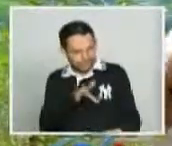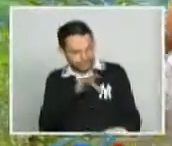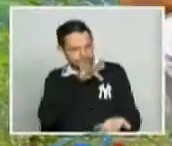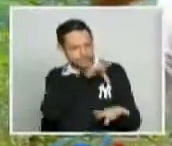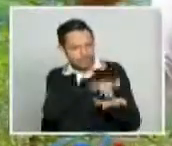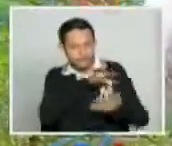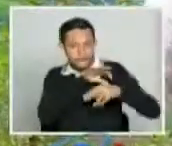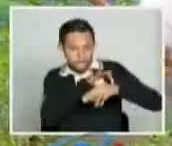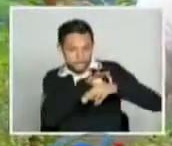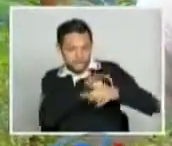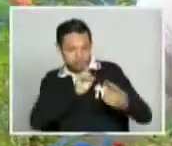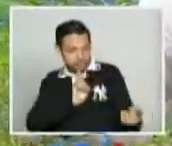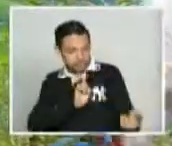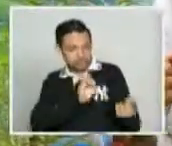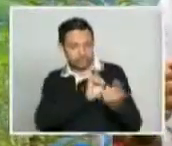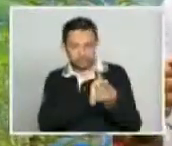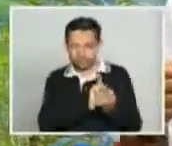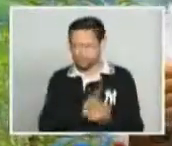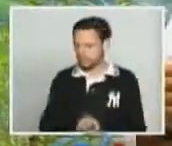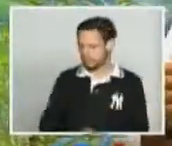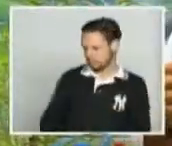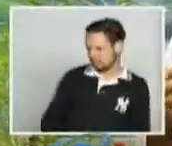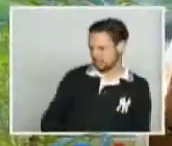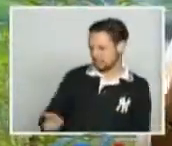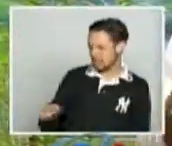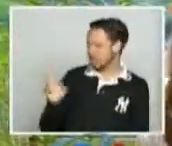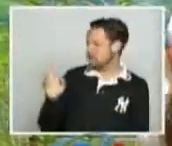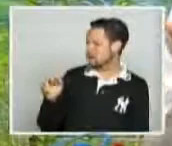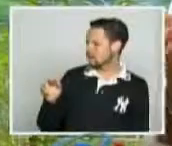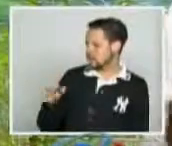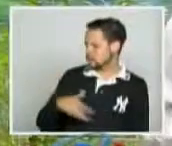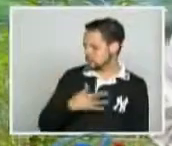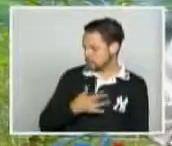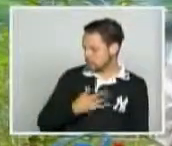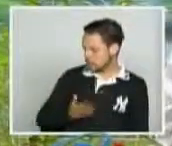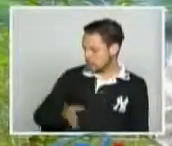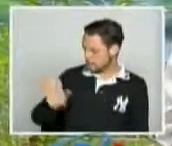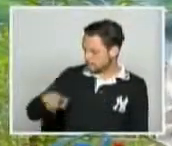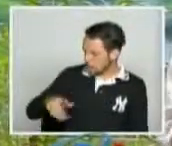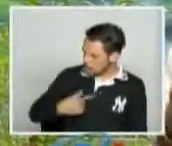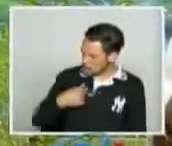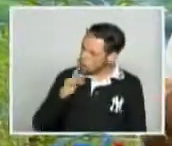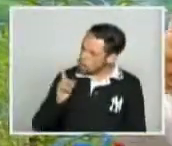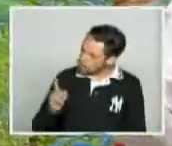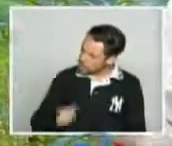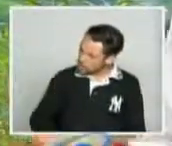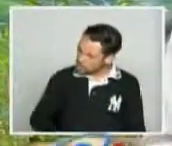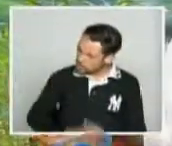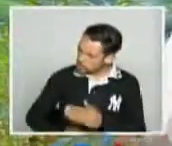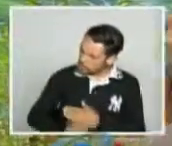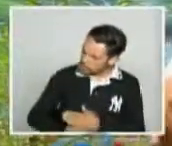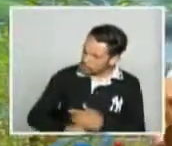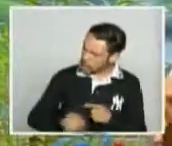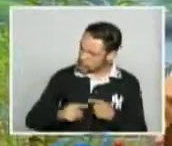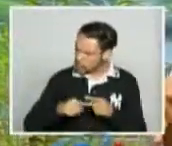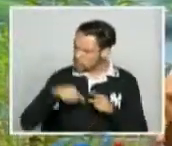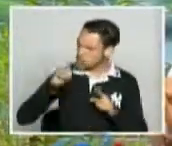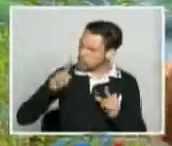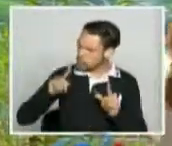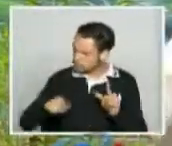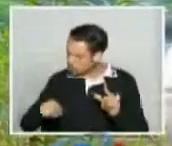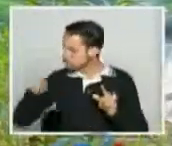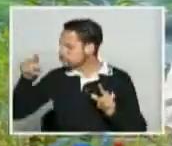médica y uno se da cuenta que la dosis como que no es, que hay días que sí, que hay días que